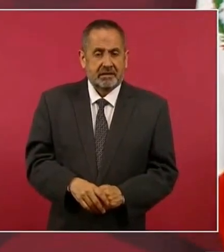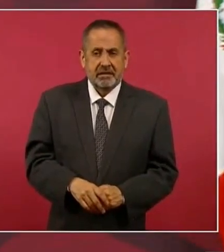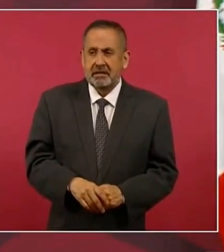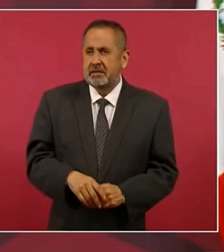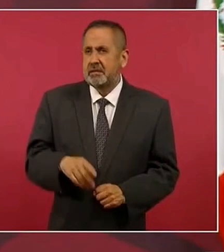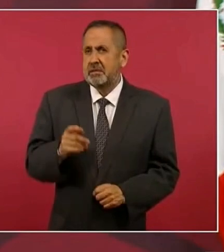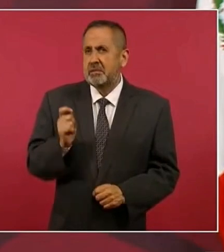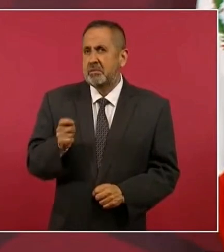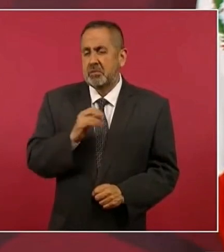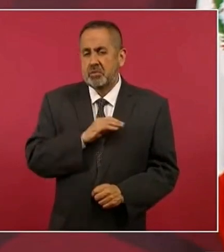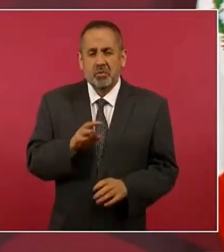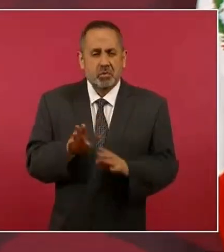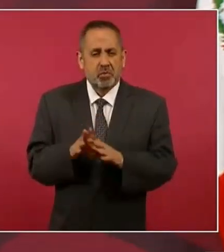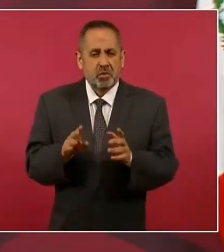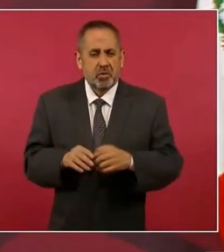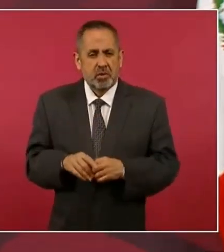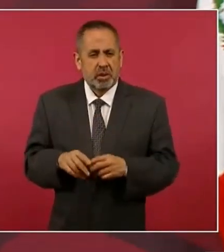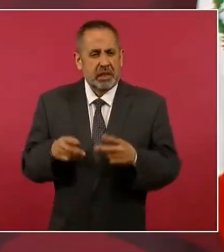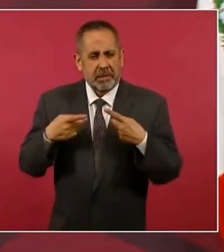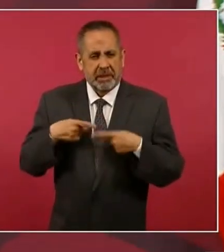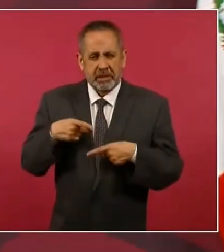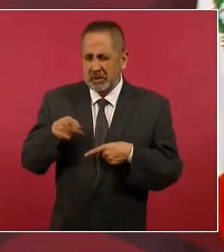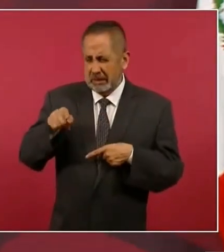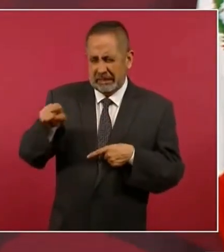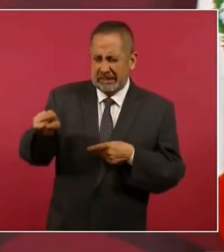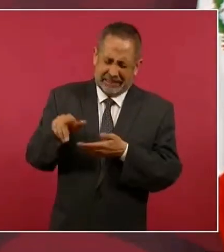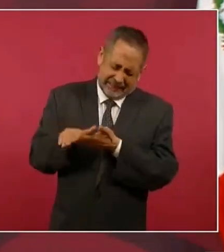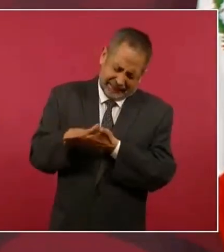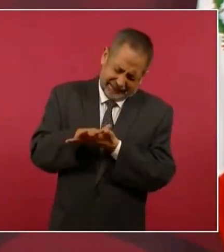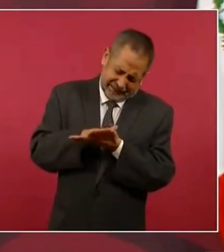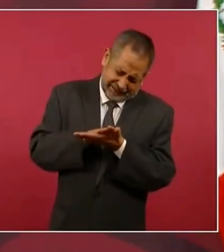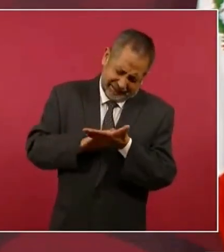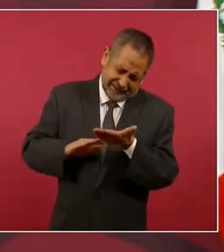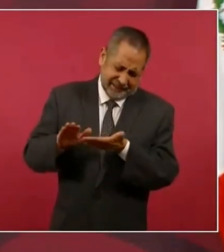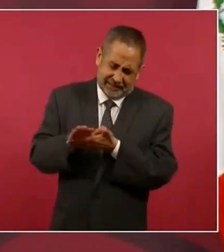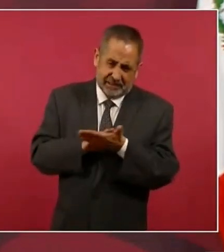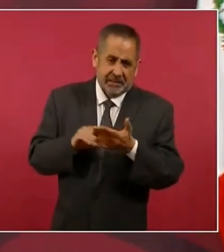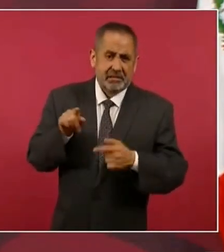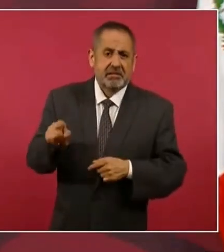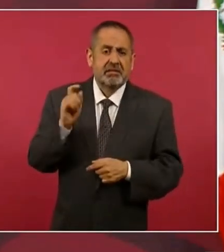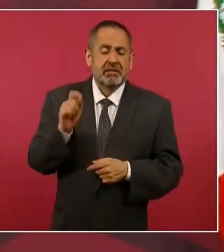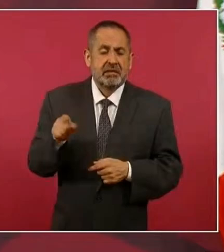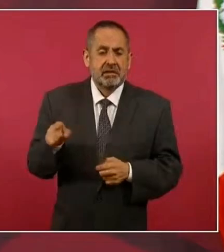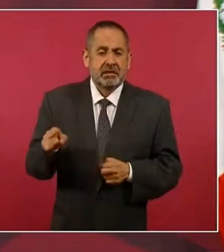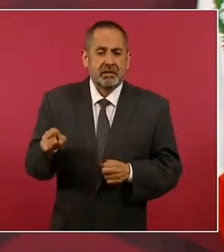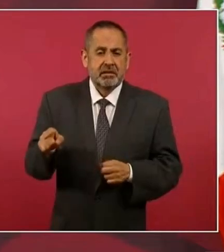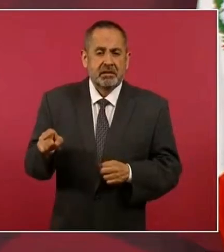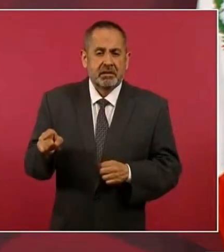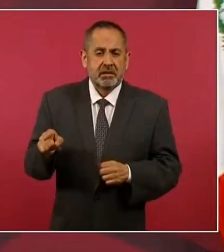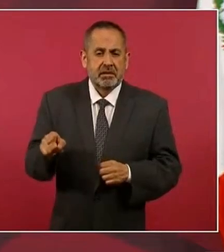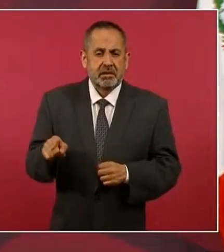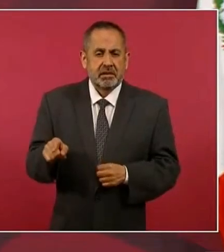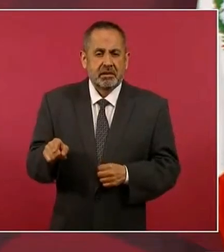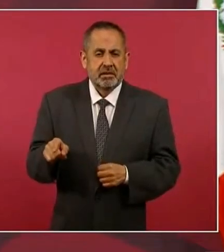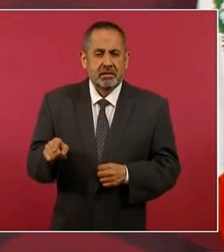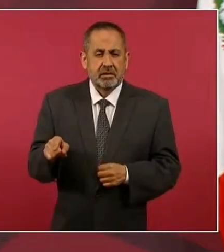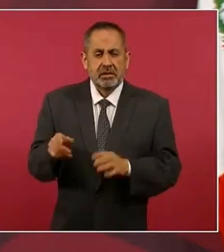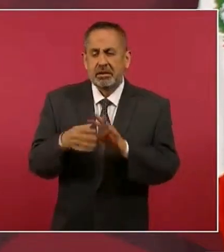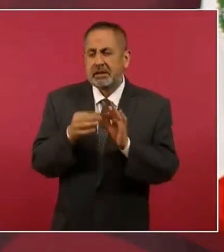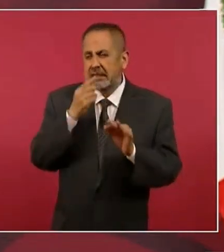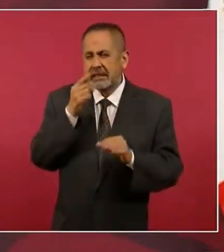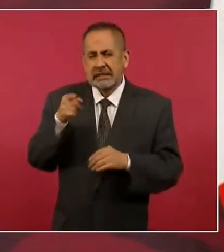como una gente humilde, humilde, humilde, humilde. ¿Qué? Decían, un